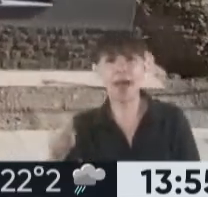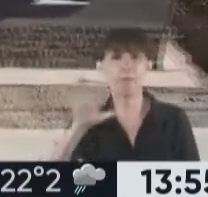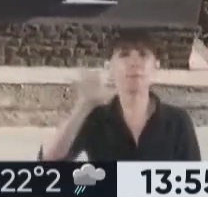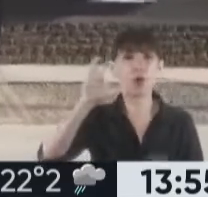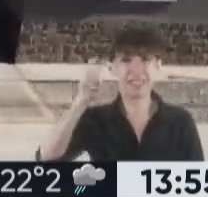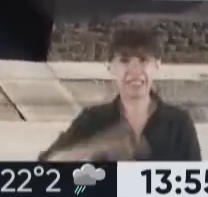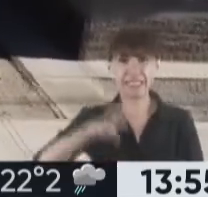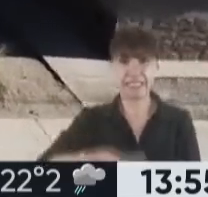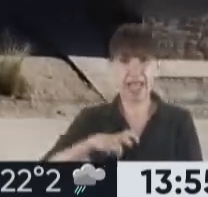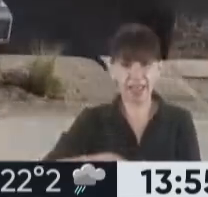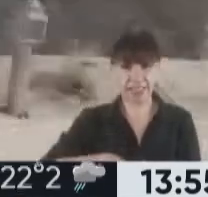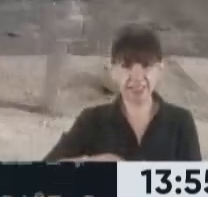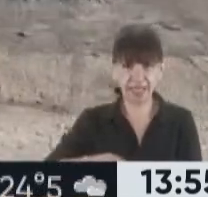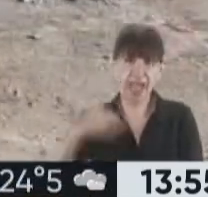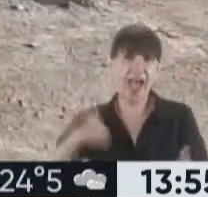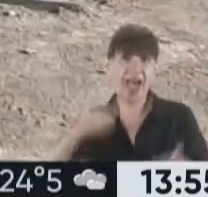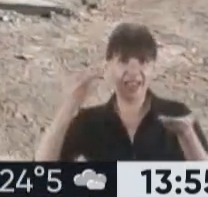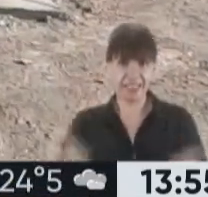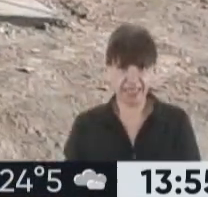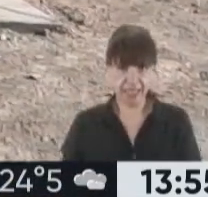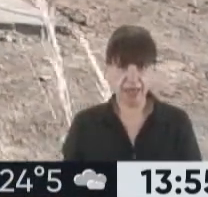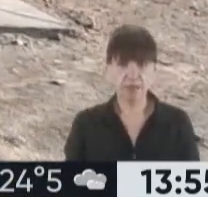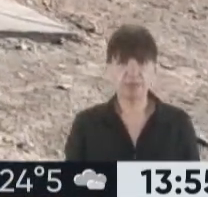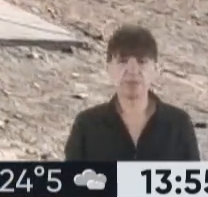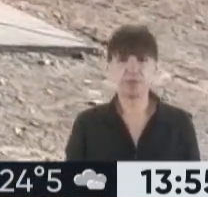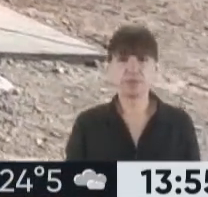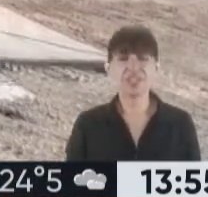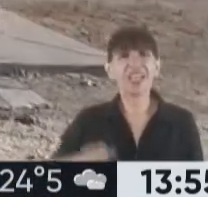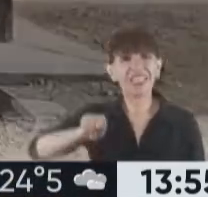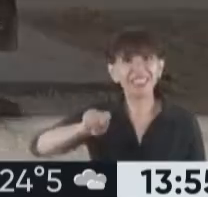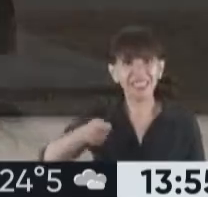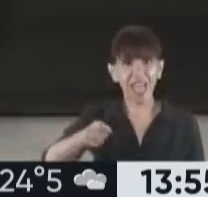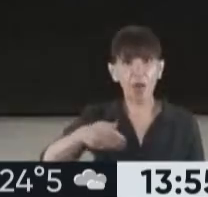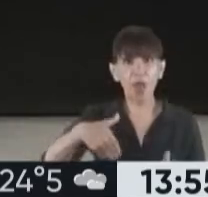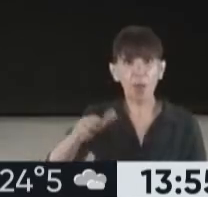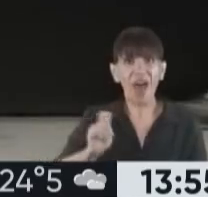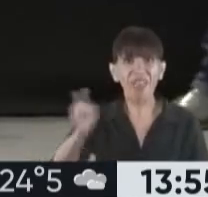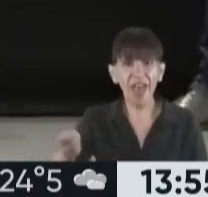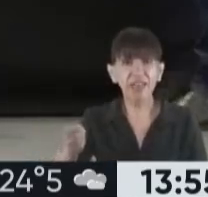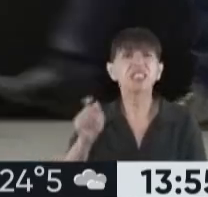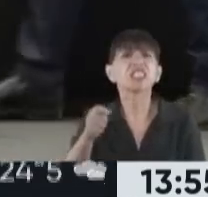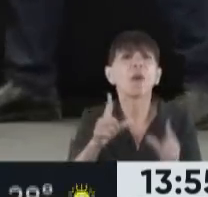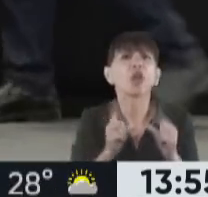Salta, República Argentina, de la llave de la vivienda número